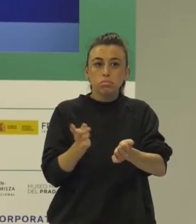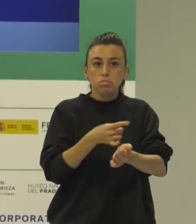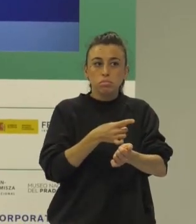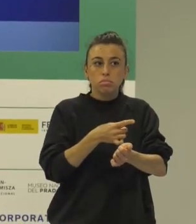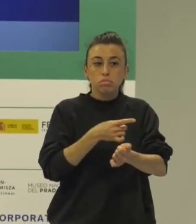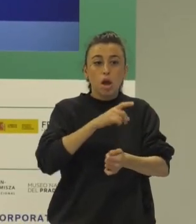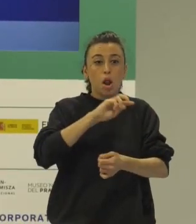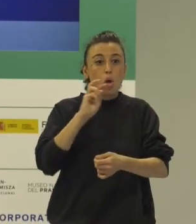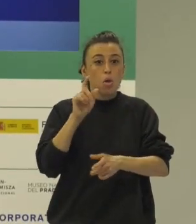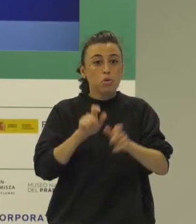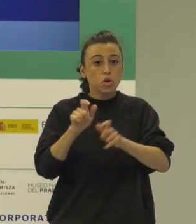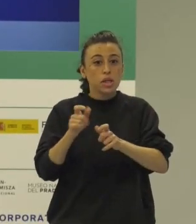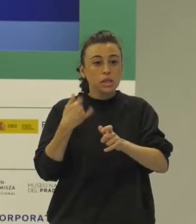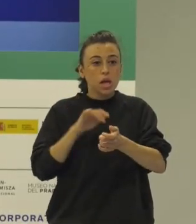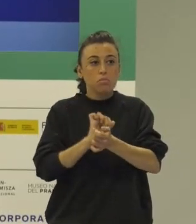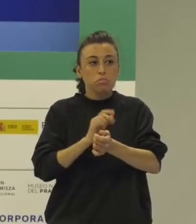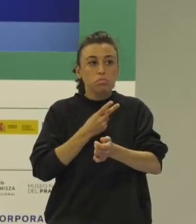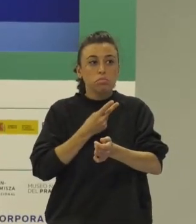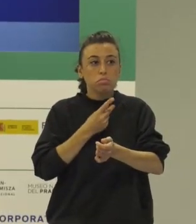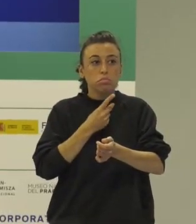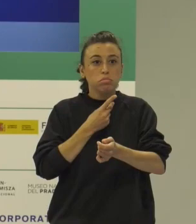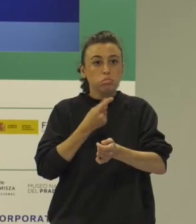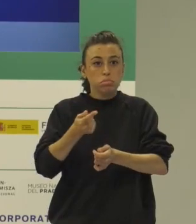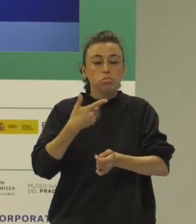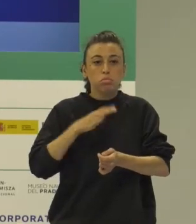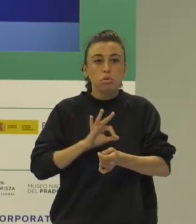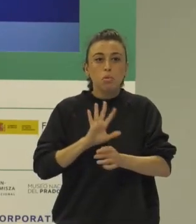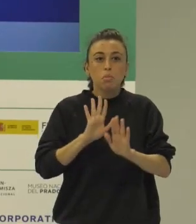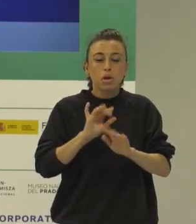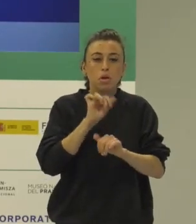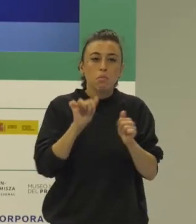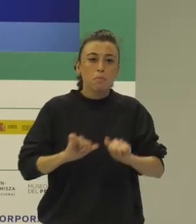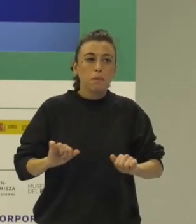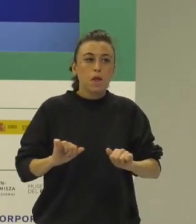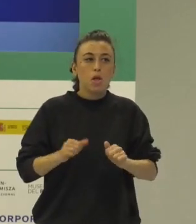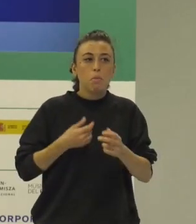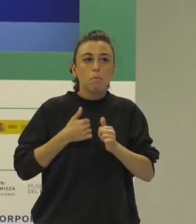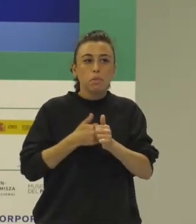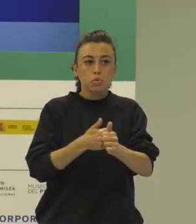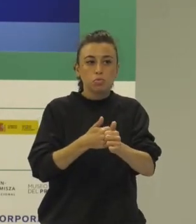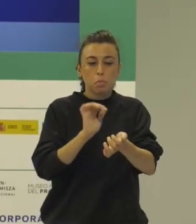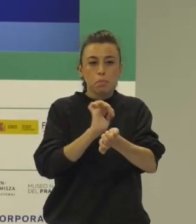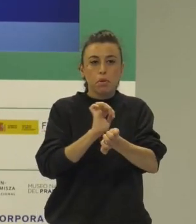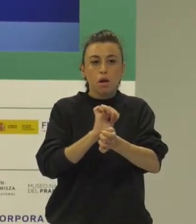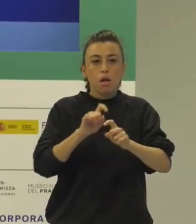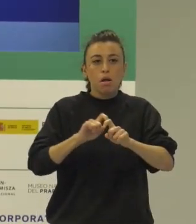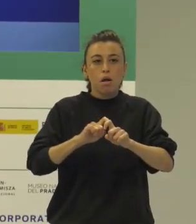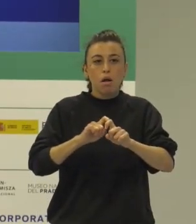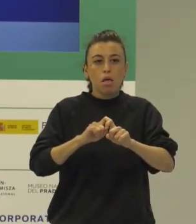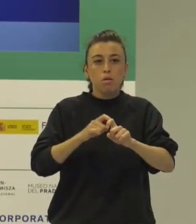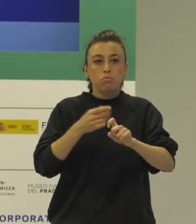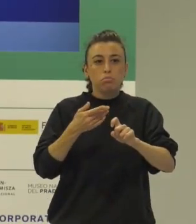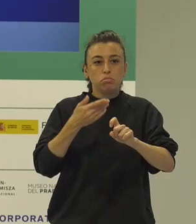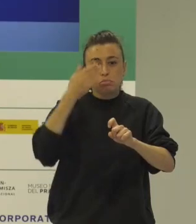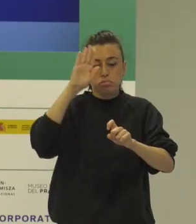personas han podido ya salir de la cárcel. Pero el modelo de persecución penal, la característica es que las figuras delictivas